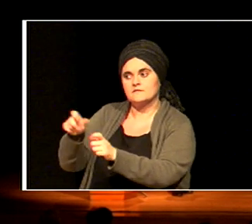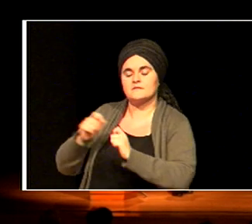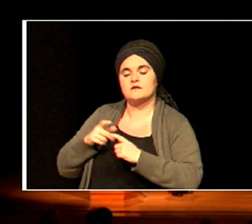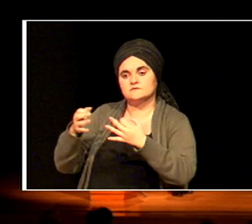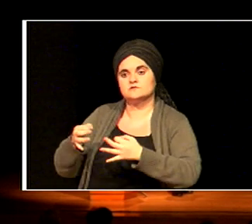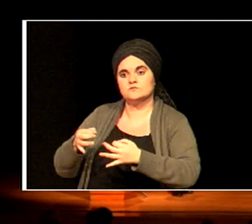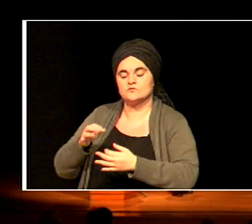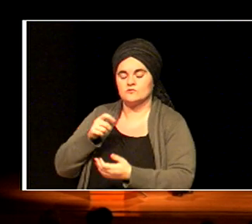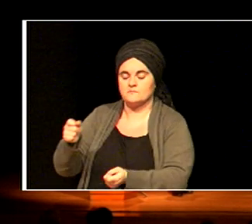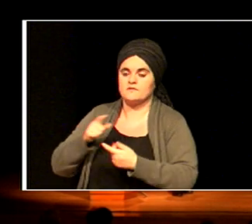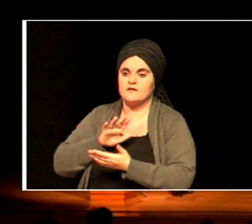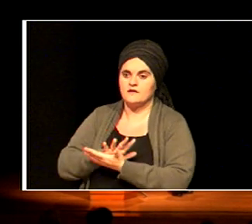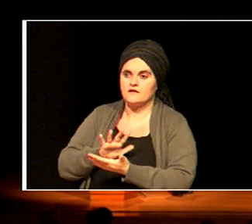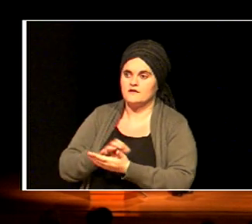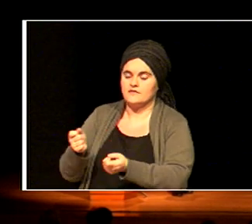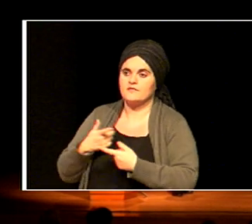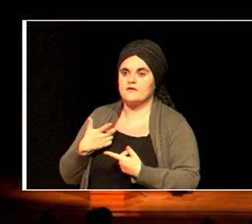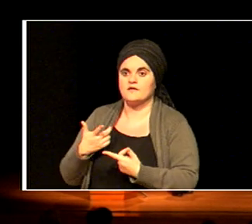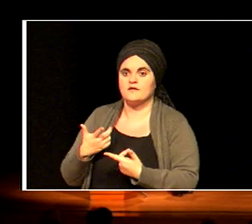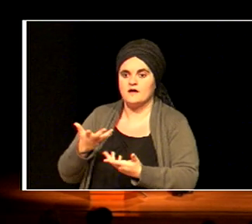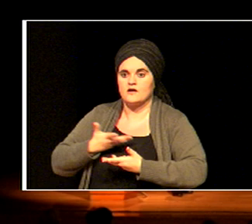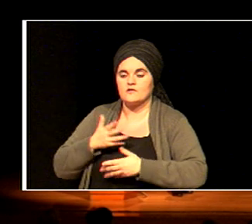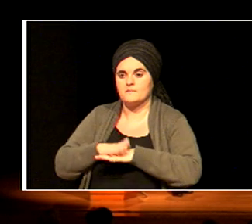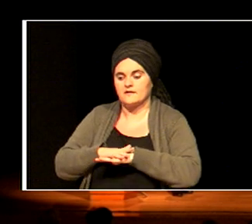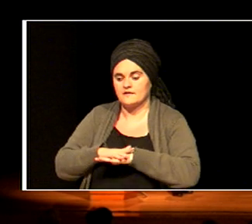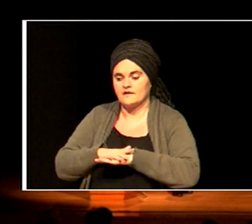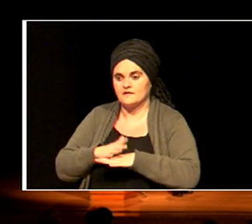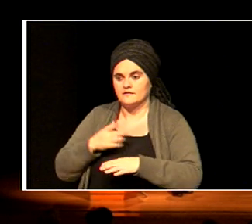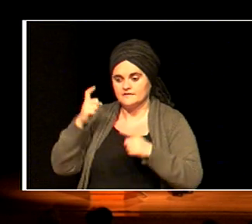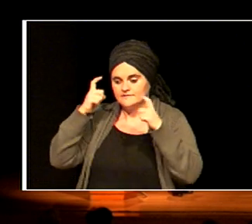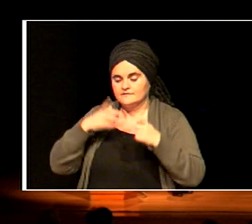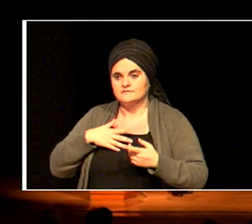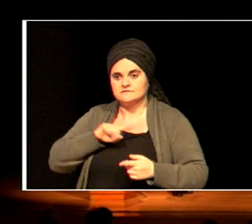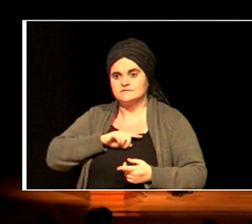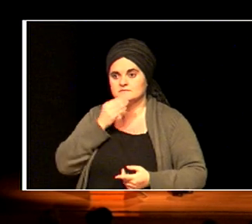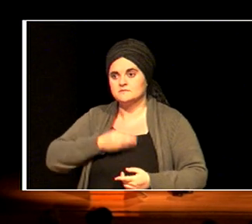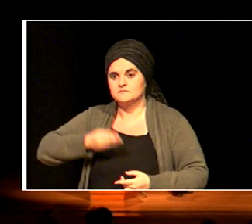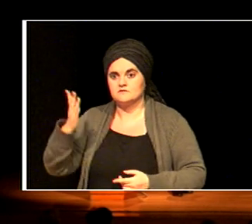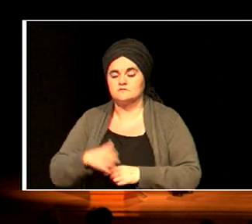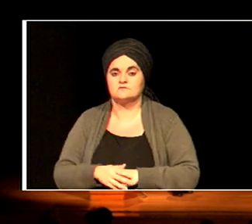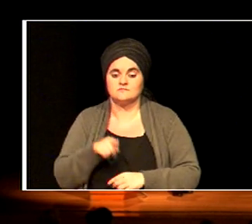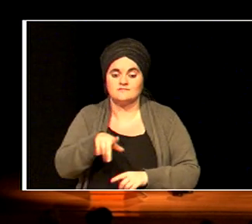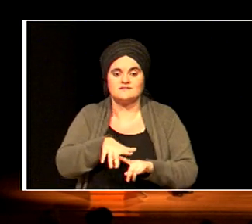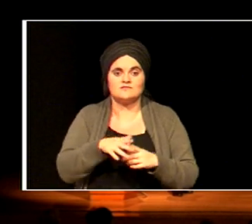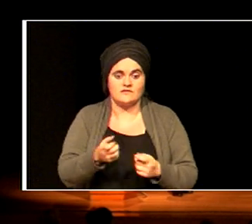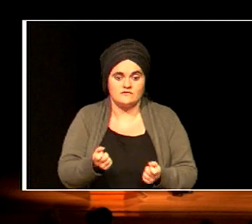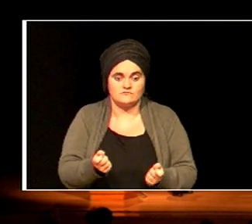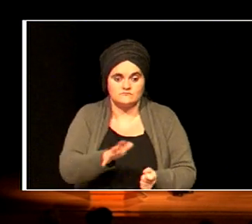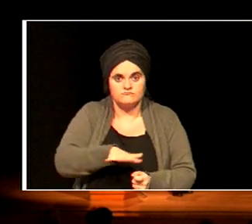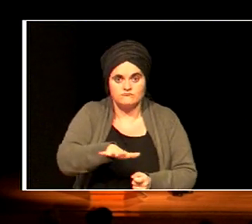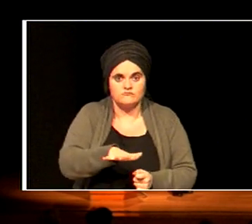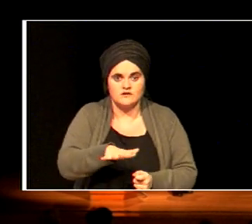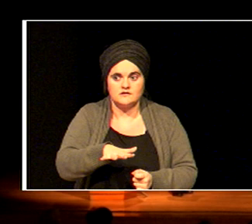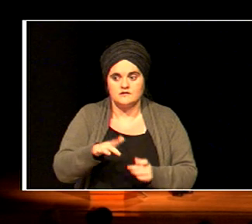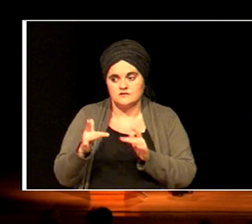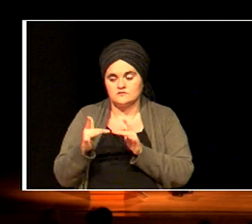y que me está intentando ayudar a sentirme mejor, ¿no? Y cuando ocurre esto, la relación entre el adulto y el niño cambia.